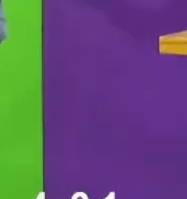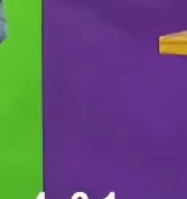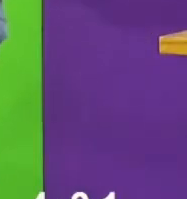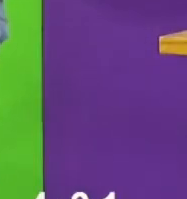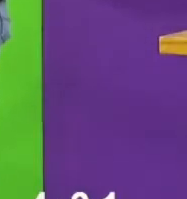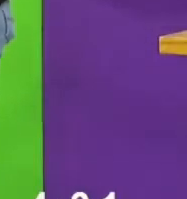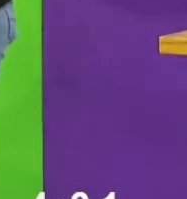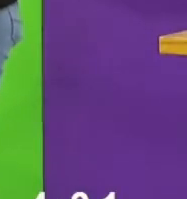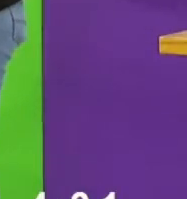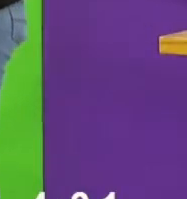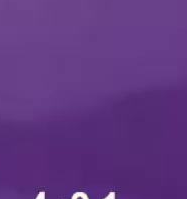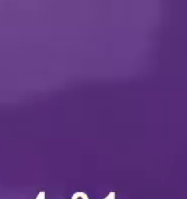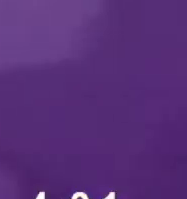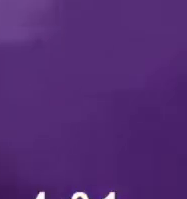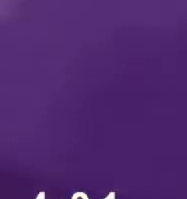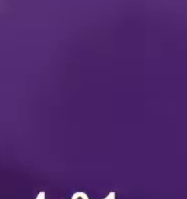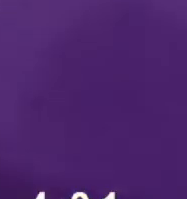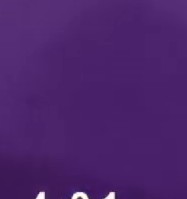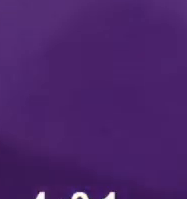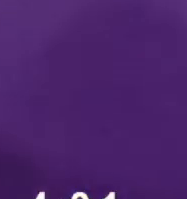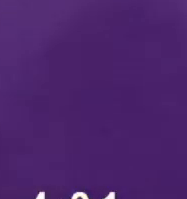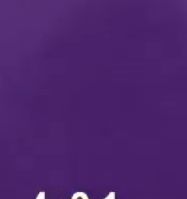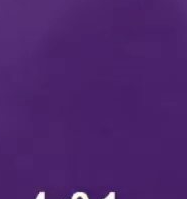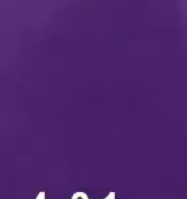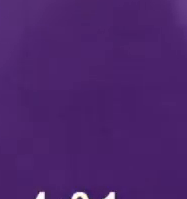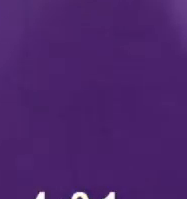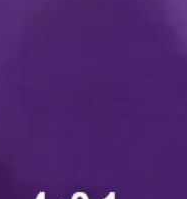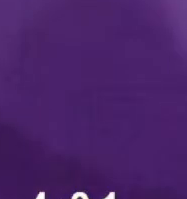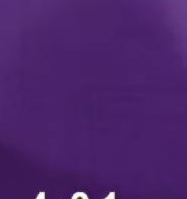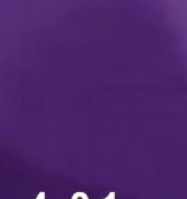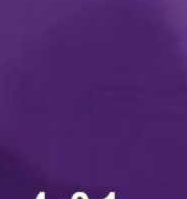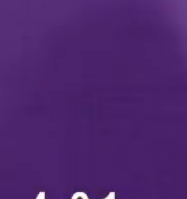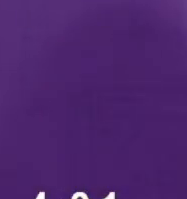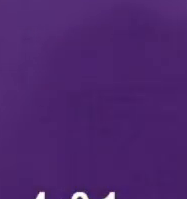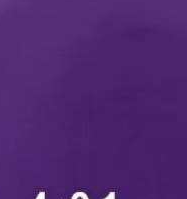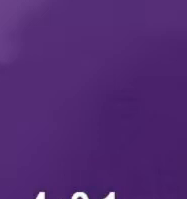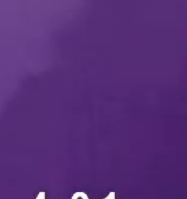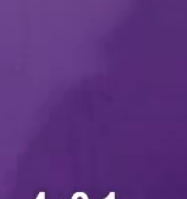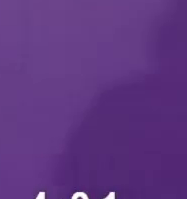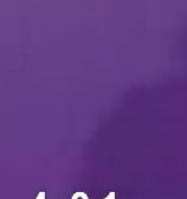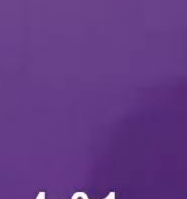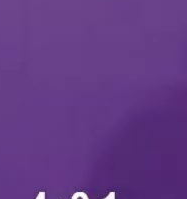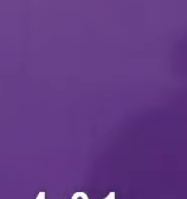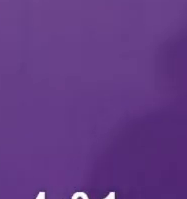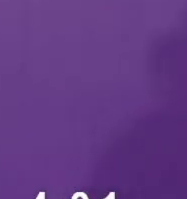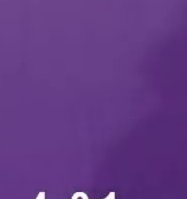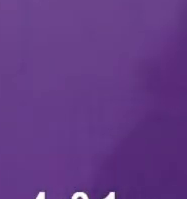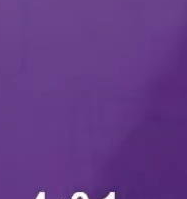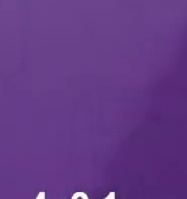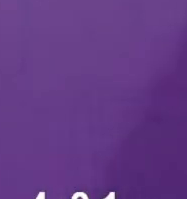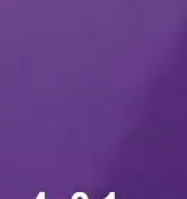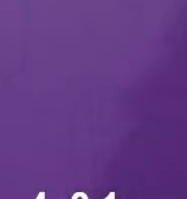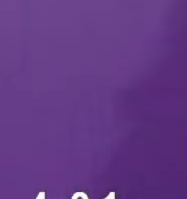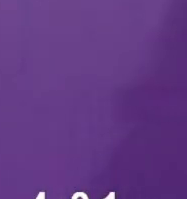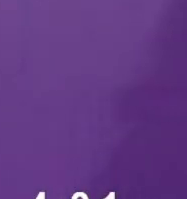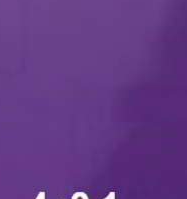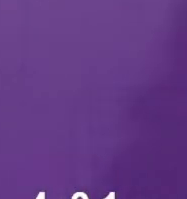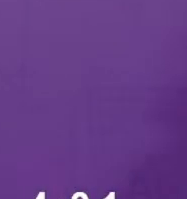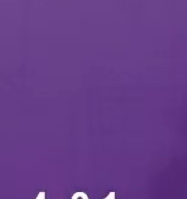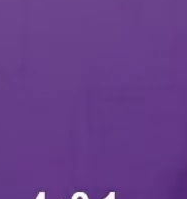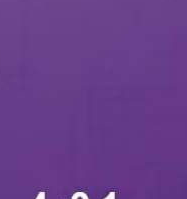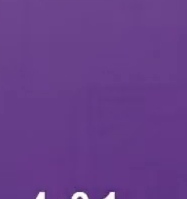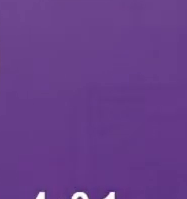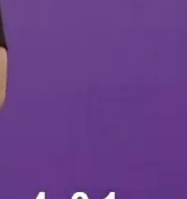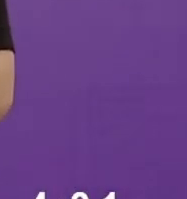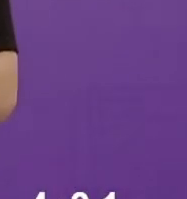tres ángulos. En inglés también aquí está tri, tres, angle, ángulo, triangle. Pasamos a la siguiente, que